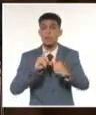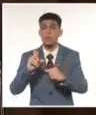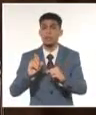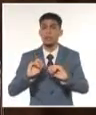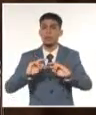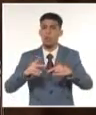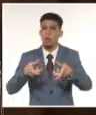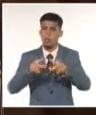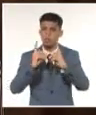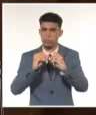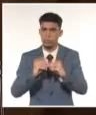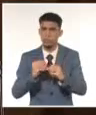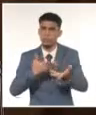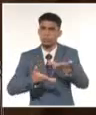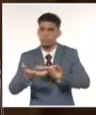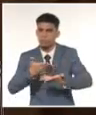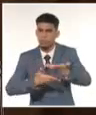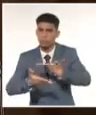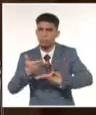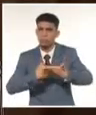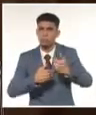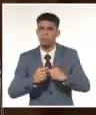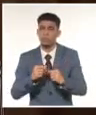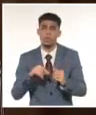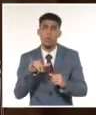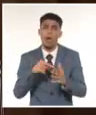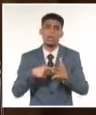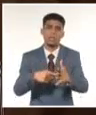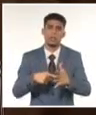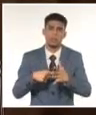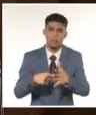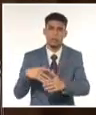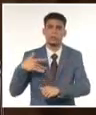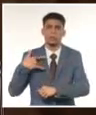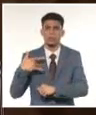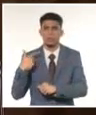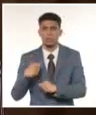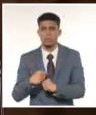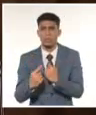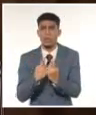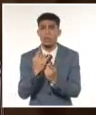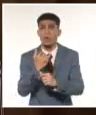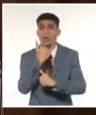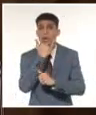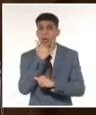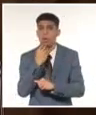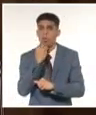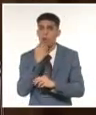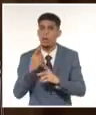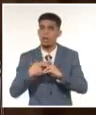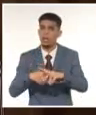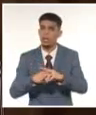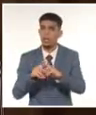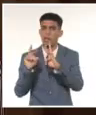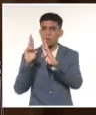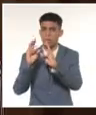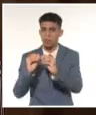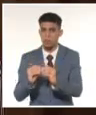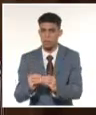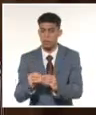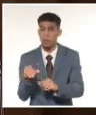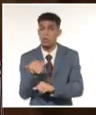como espacio para la crítica ante las deficiencias y errores, para superar la insatisfacción por los resultados, también